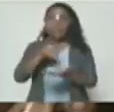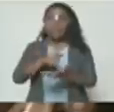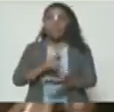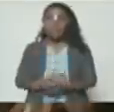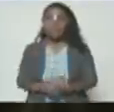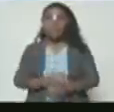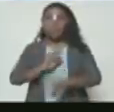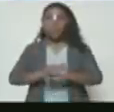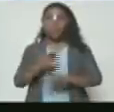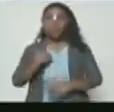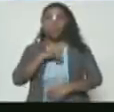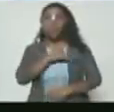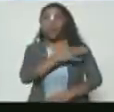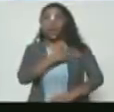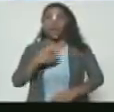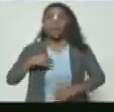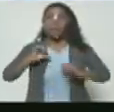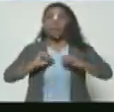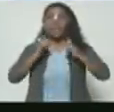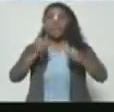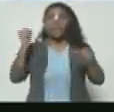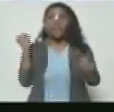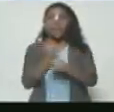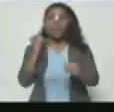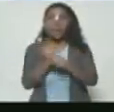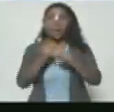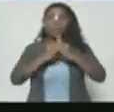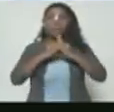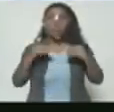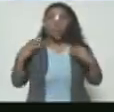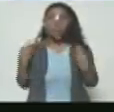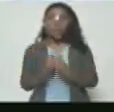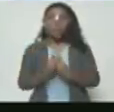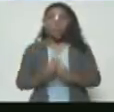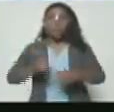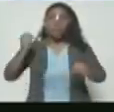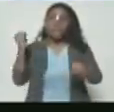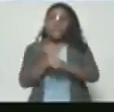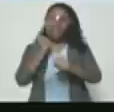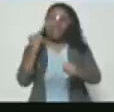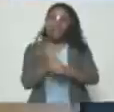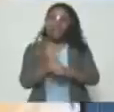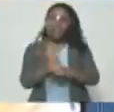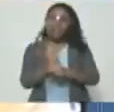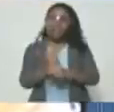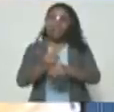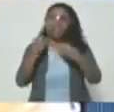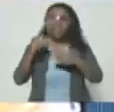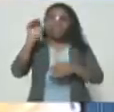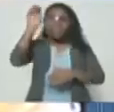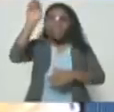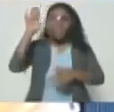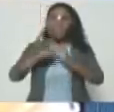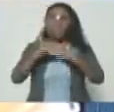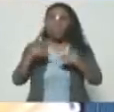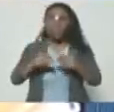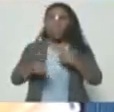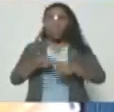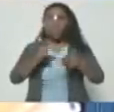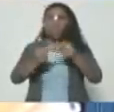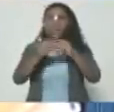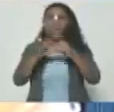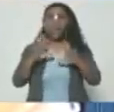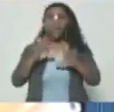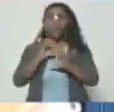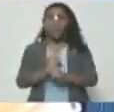Porque aspiramos que esto sea el inicio de trabajar para todos. Para trabajar para y por todos, tenemos que construir confianza.